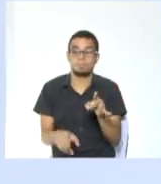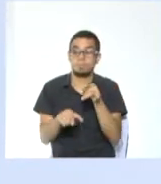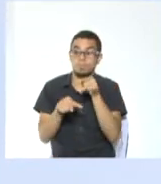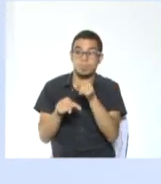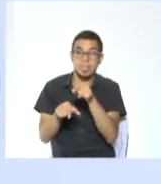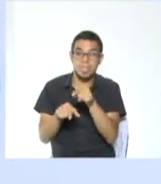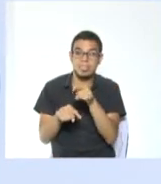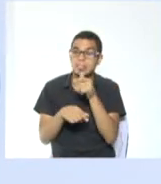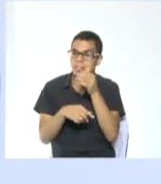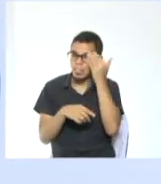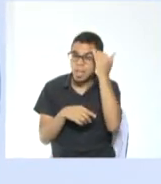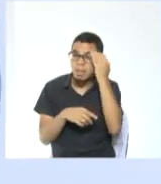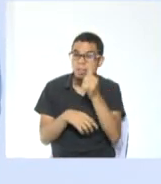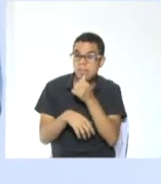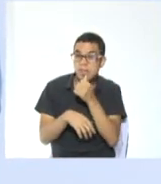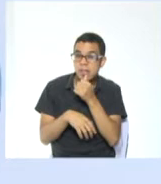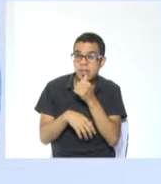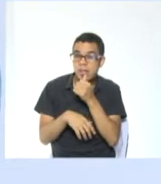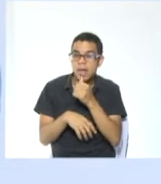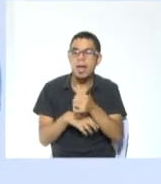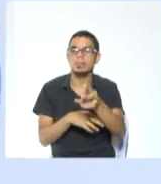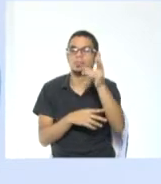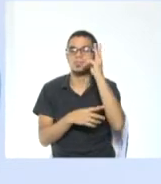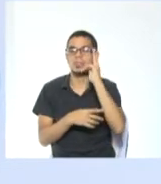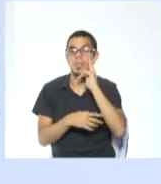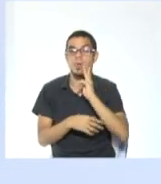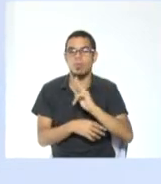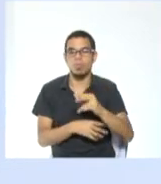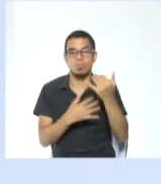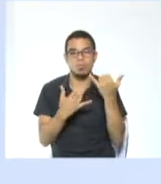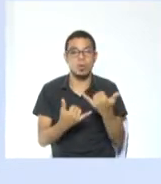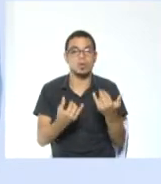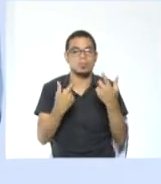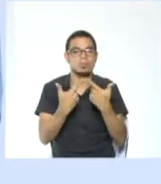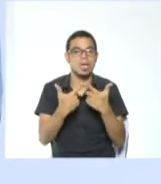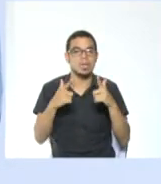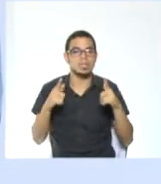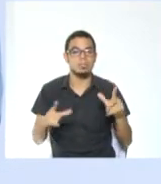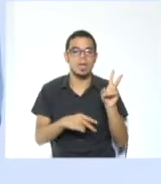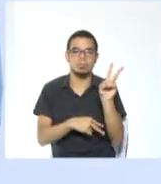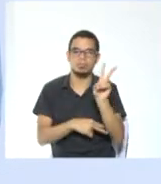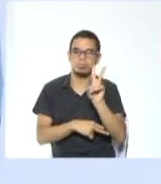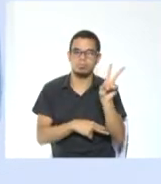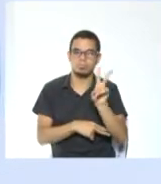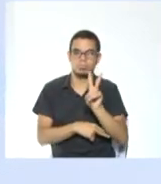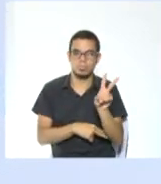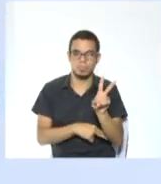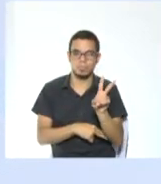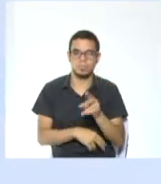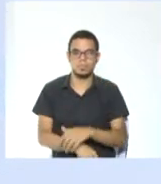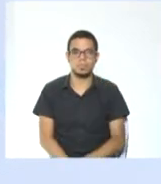que formó a nuestro libertador, el gran Simón Bolívar.